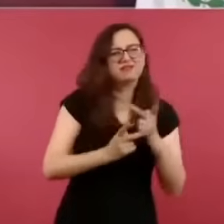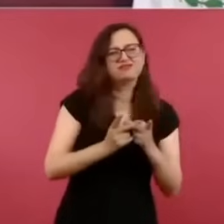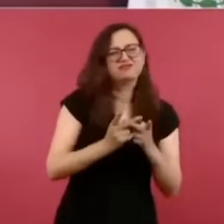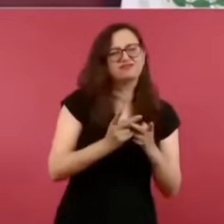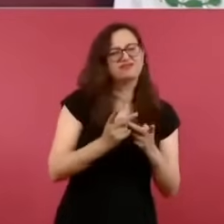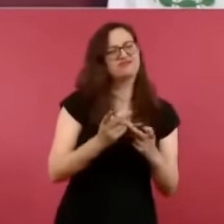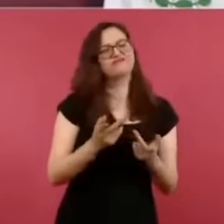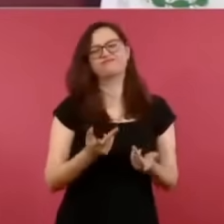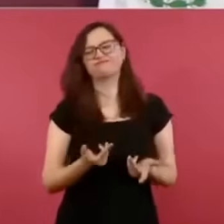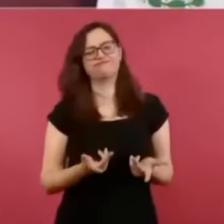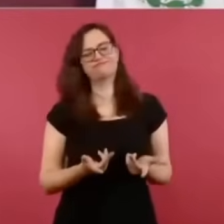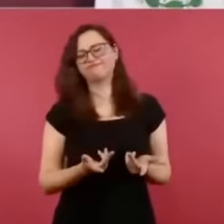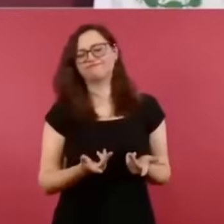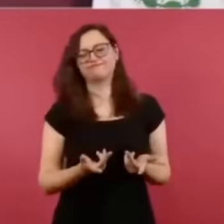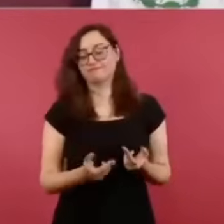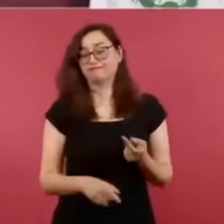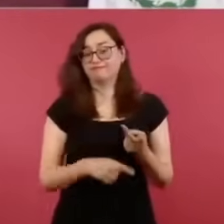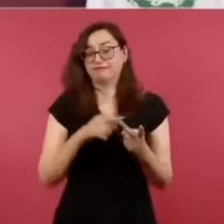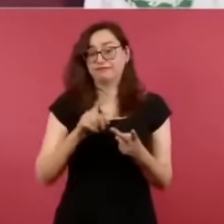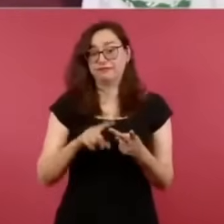es